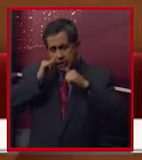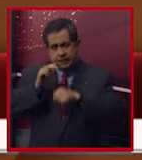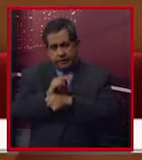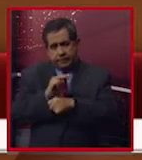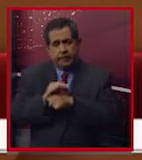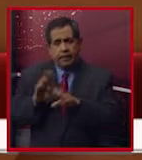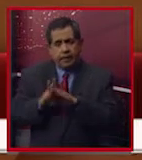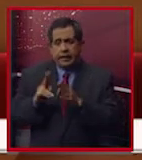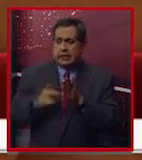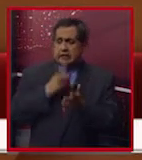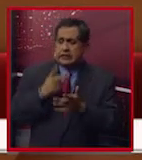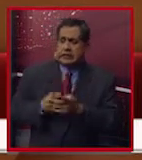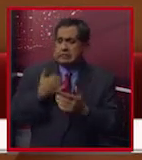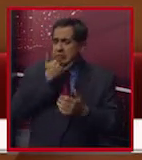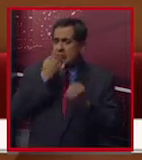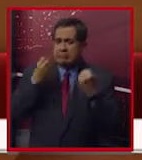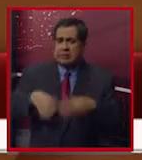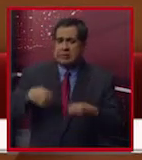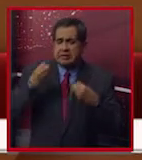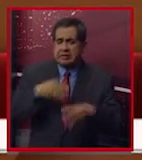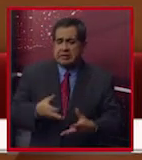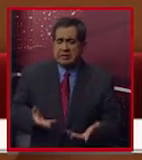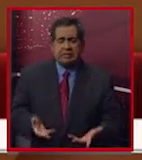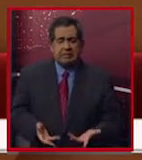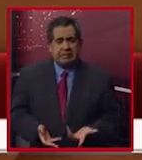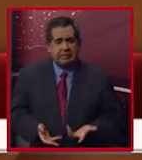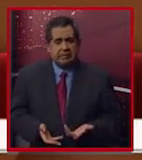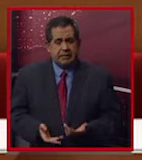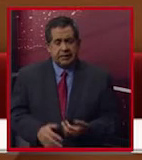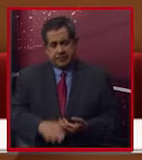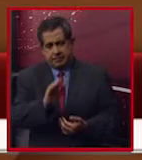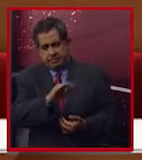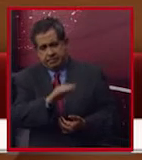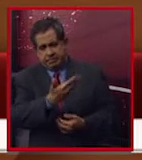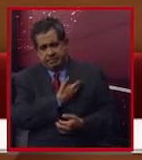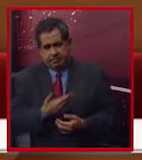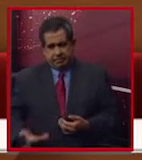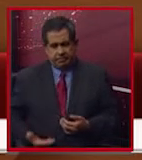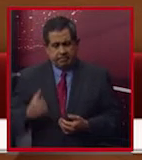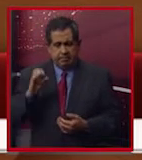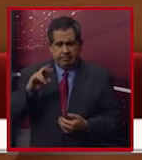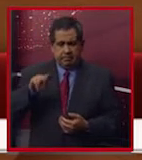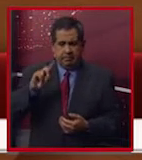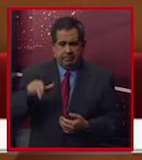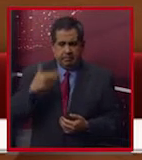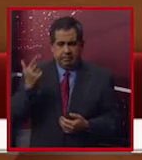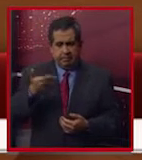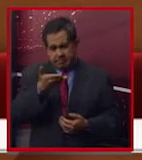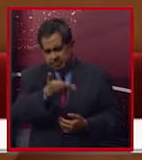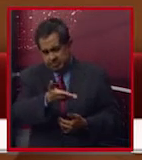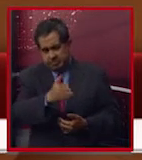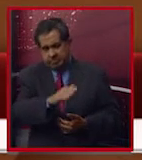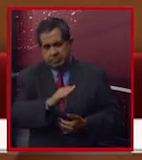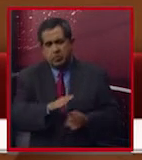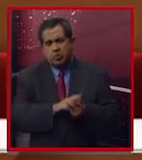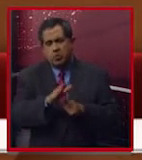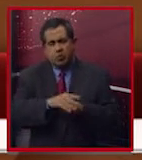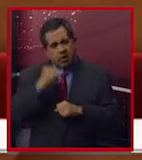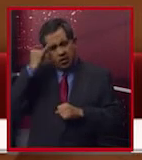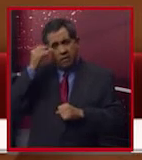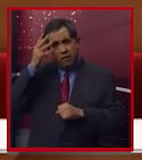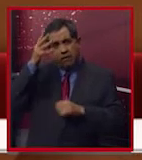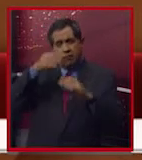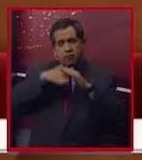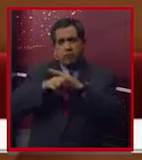son constantemente violentados. Señor presidente de la Comisión Nacional de Derechos Humanos, ¿cuál es la perspectiva